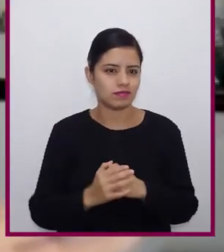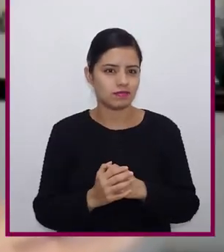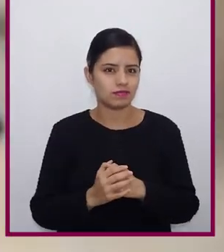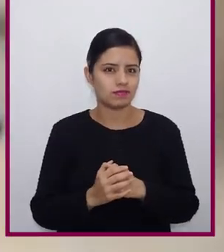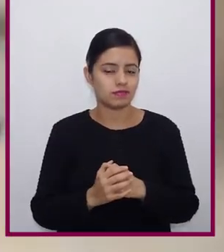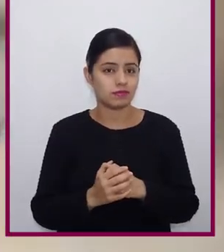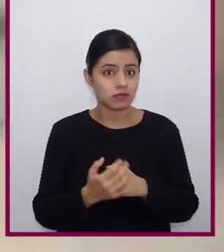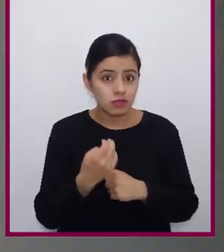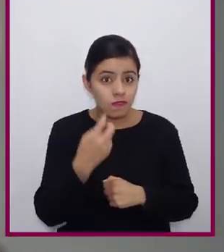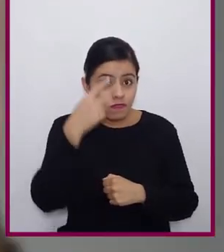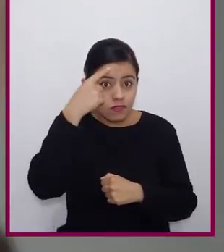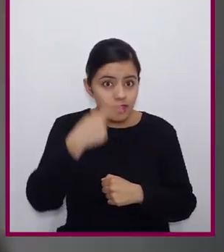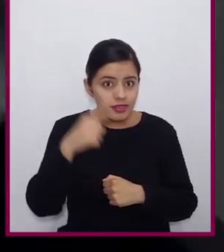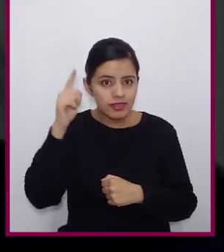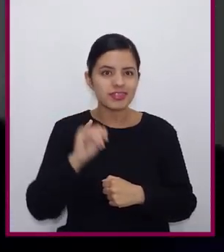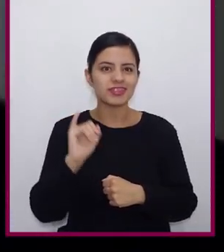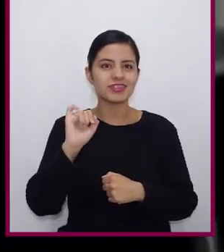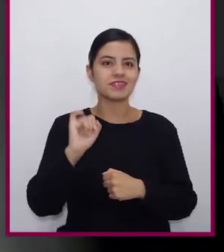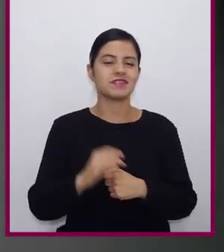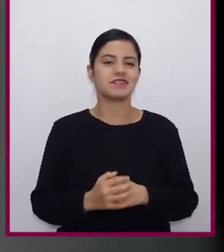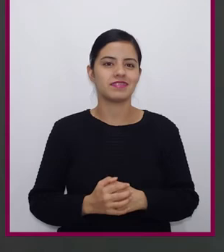¿Así de fácil? ¡Sí!